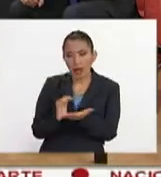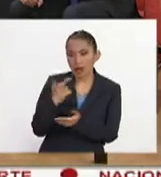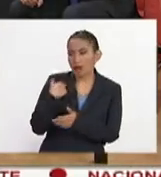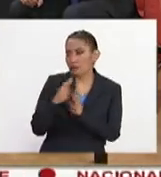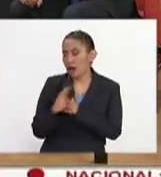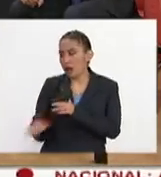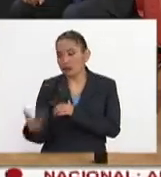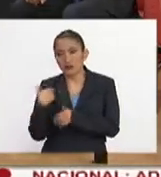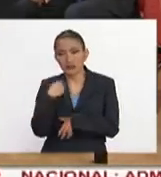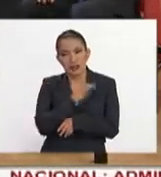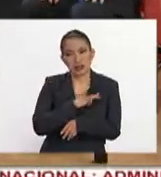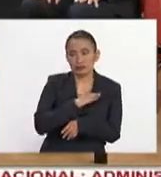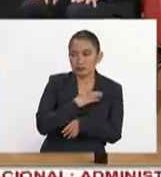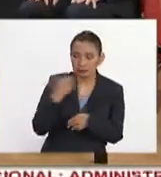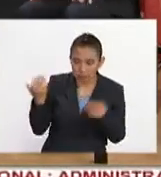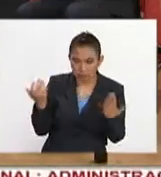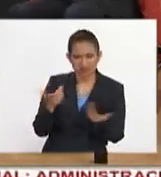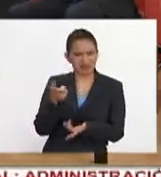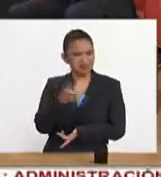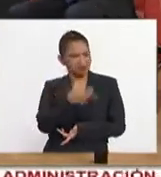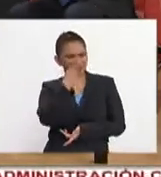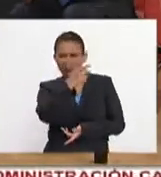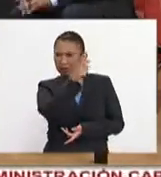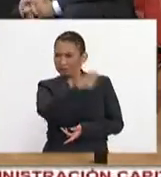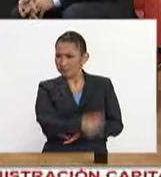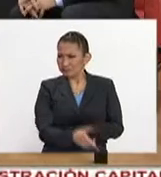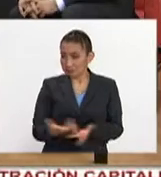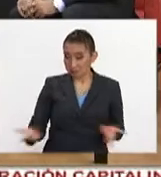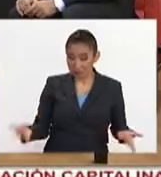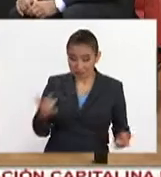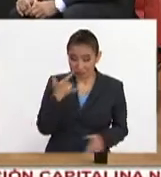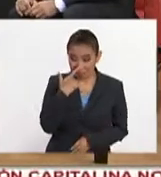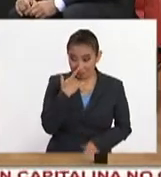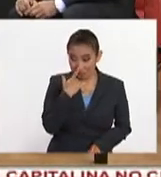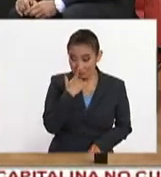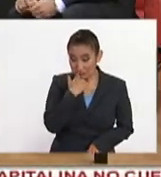la migración simplemente por su postura un poco, ¿no?